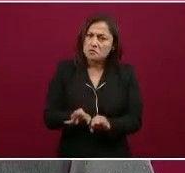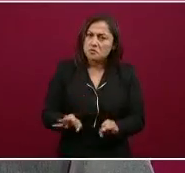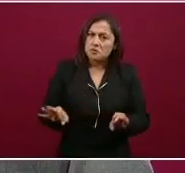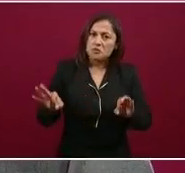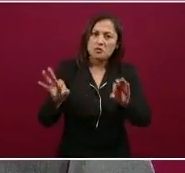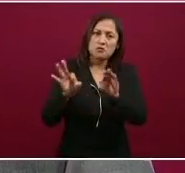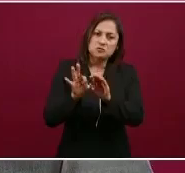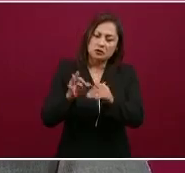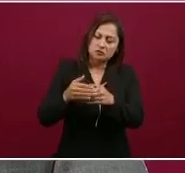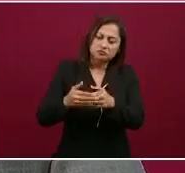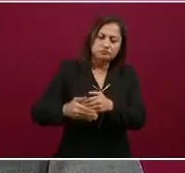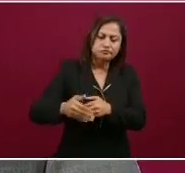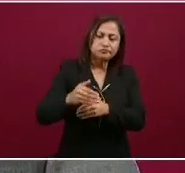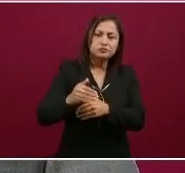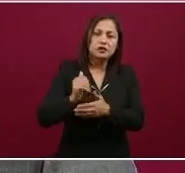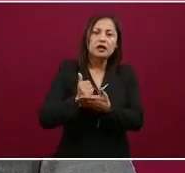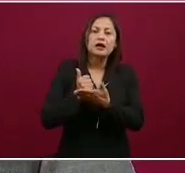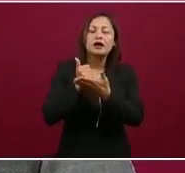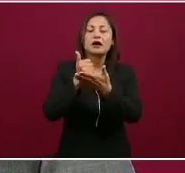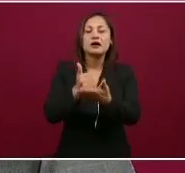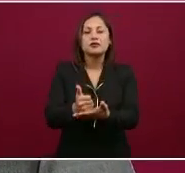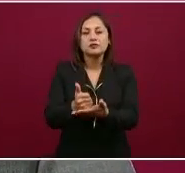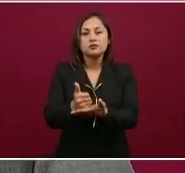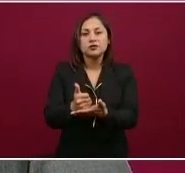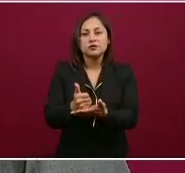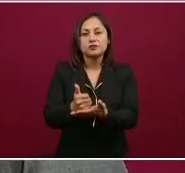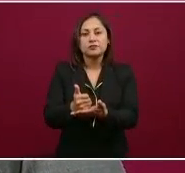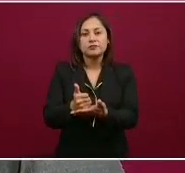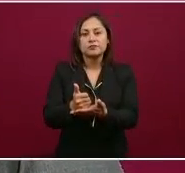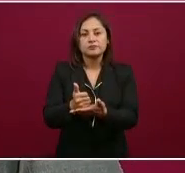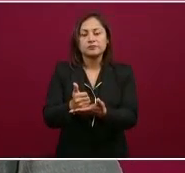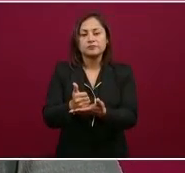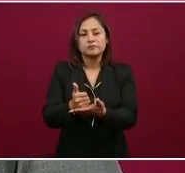en beneficio de la